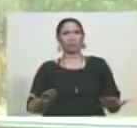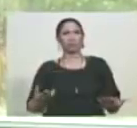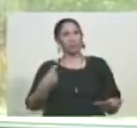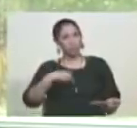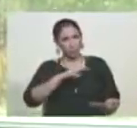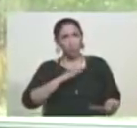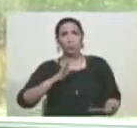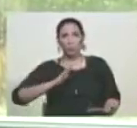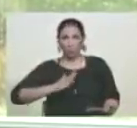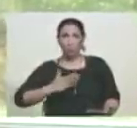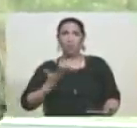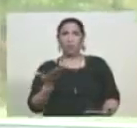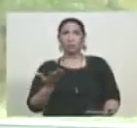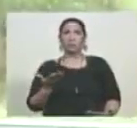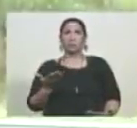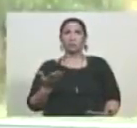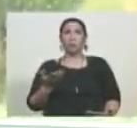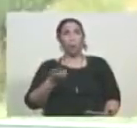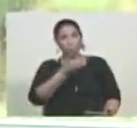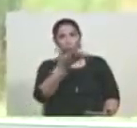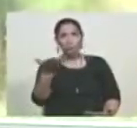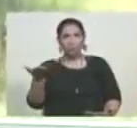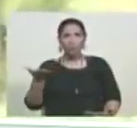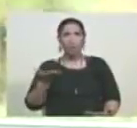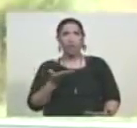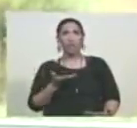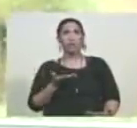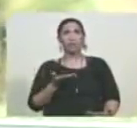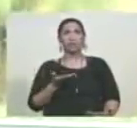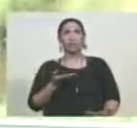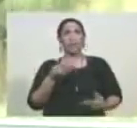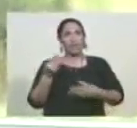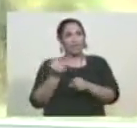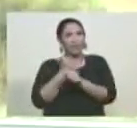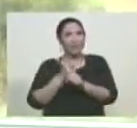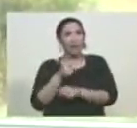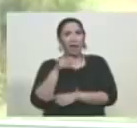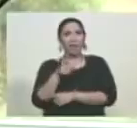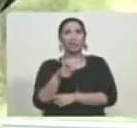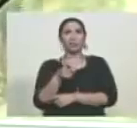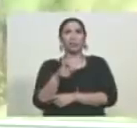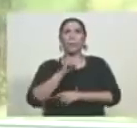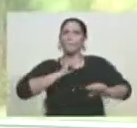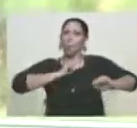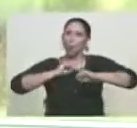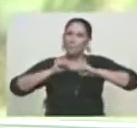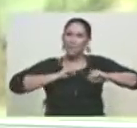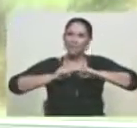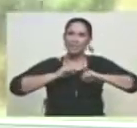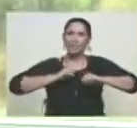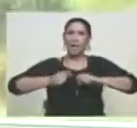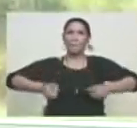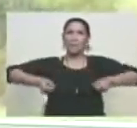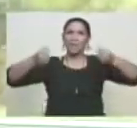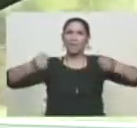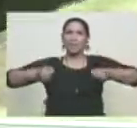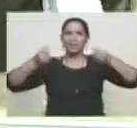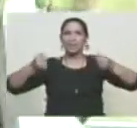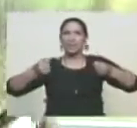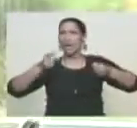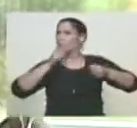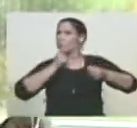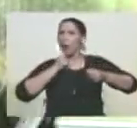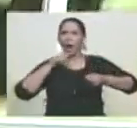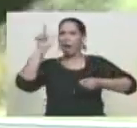lo podríamos resolver, o ustedes, o el que se dedique a esto, a llegar y a movilizar esa mercancía sin